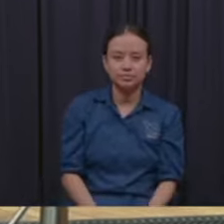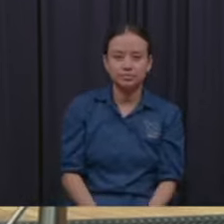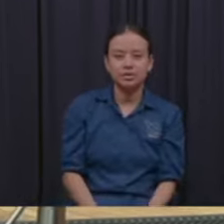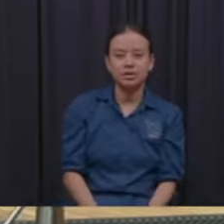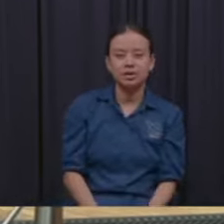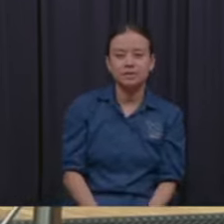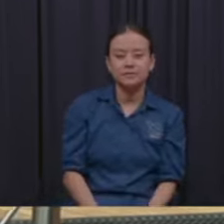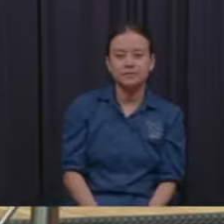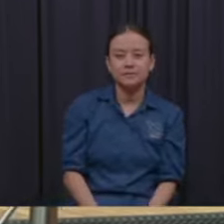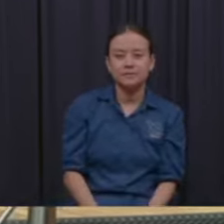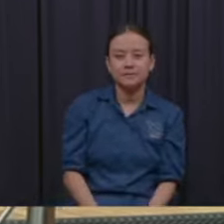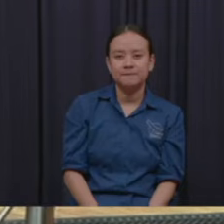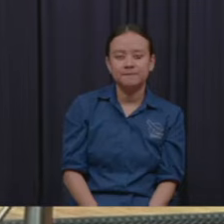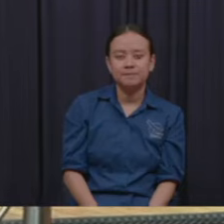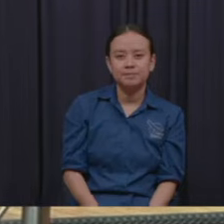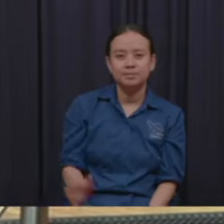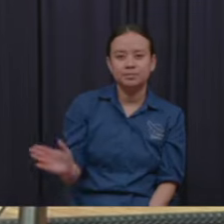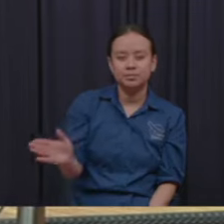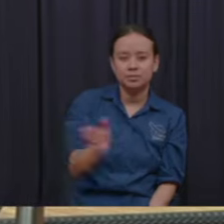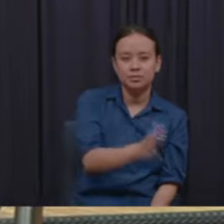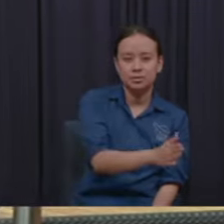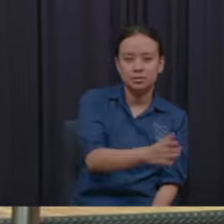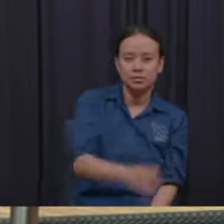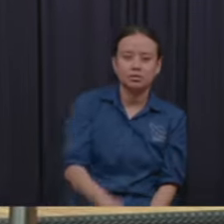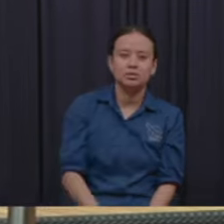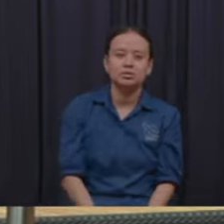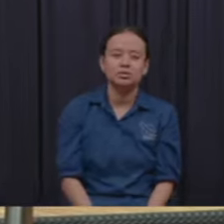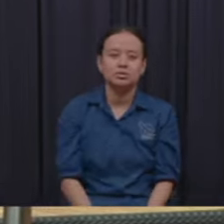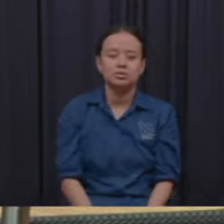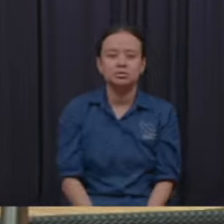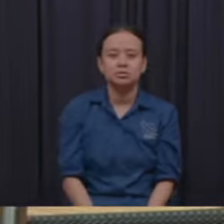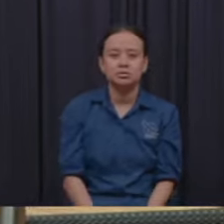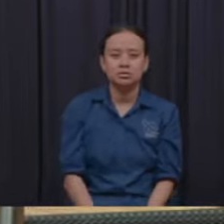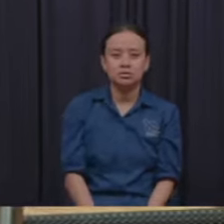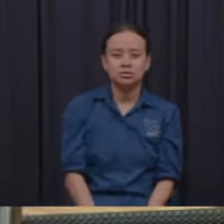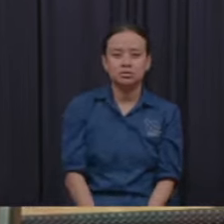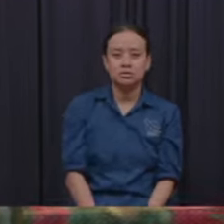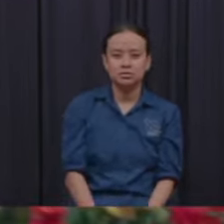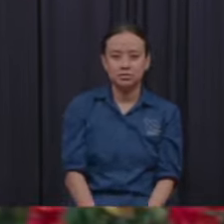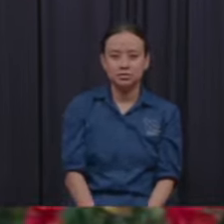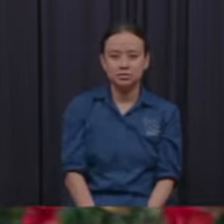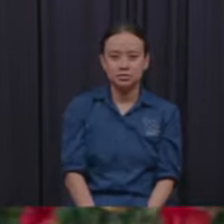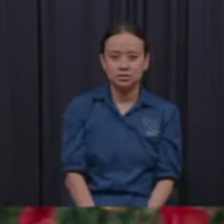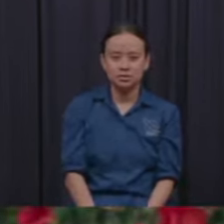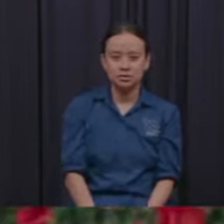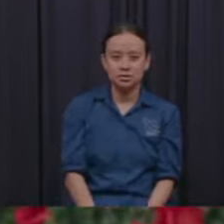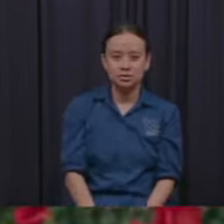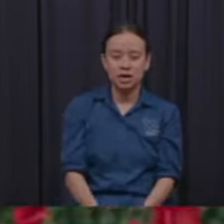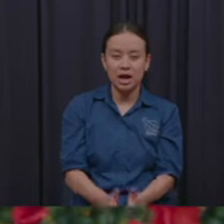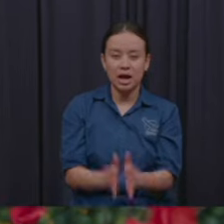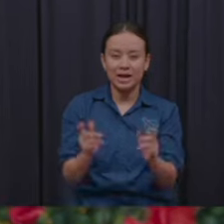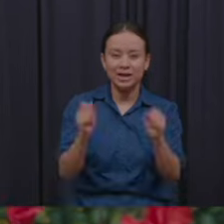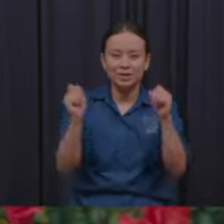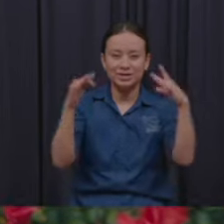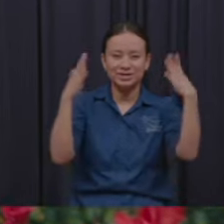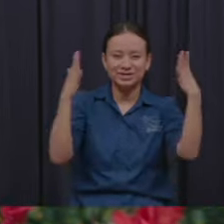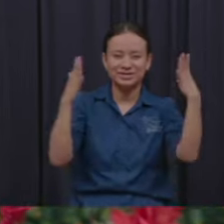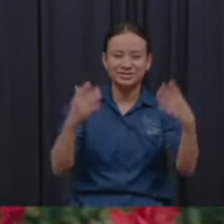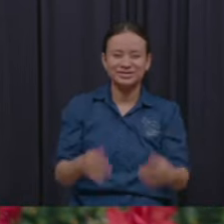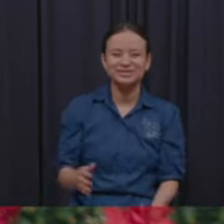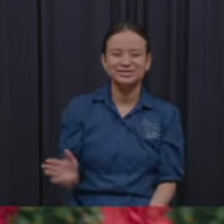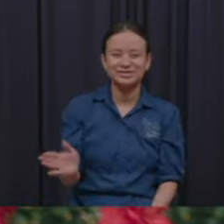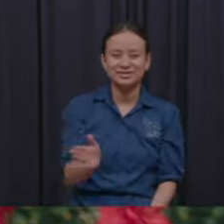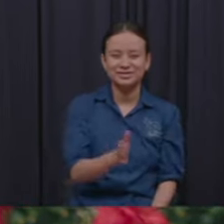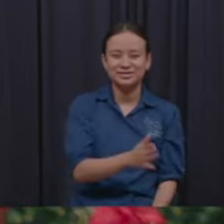que he predicado, lo que me queda? ¿Cómo es el asunto? Ah, yo sigo. Ok, aleluya. Hay vigilia hoy día.